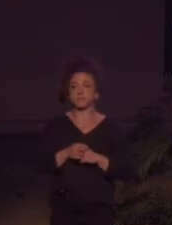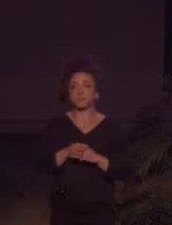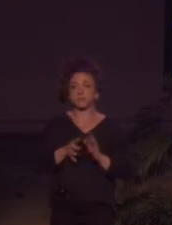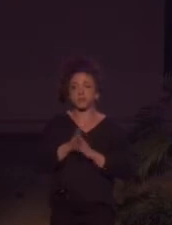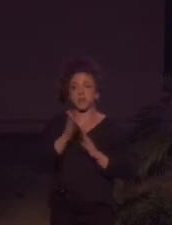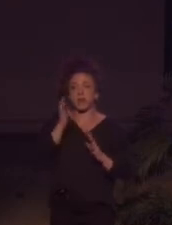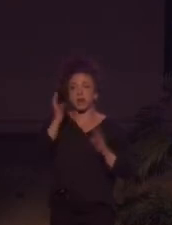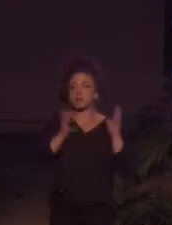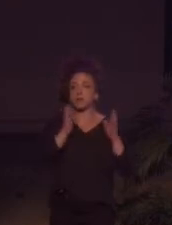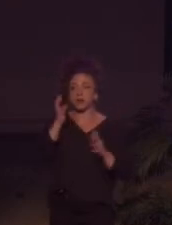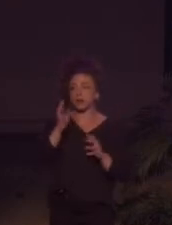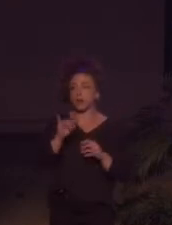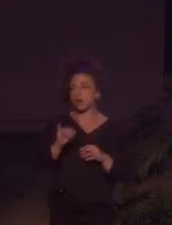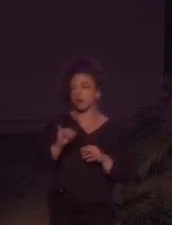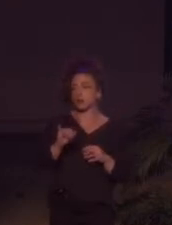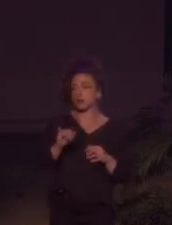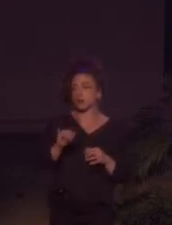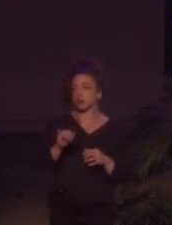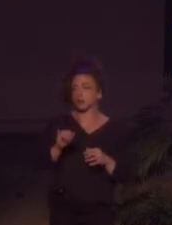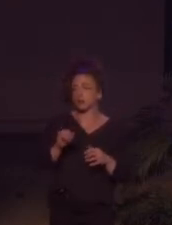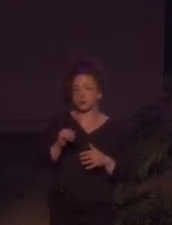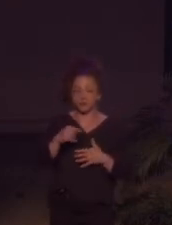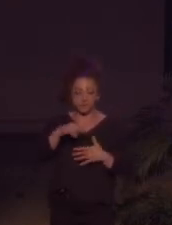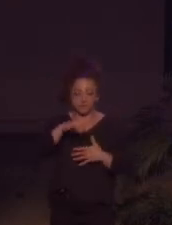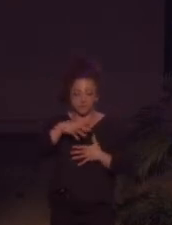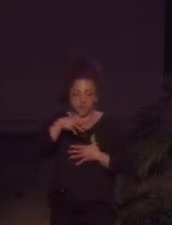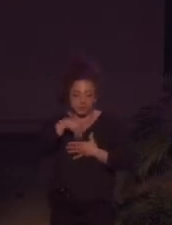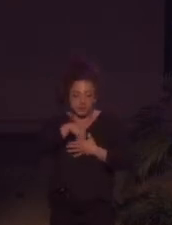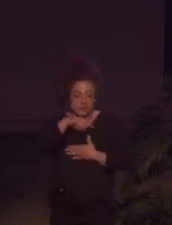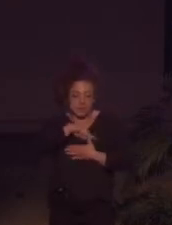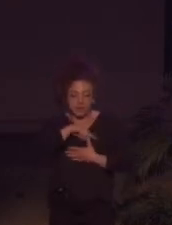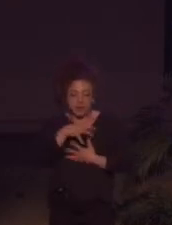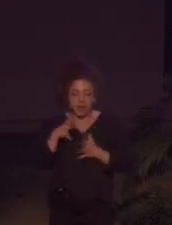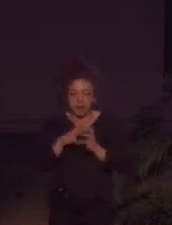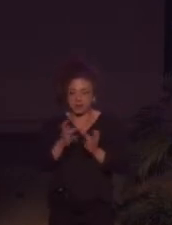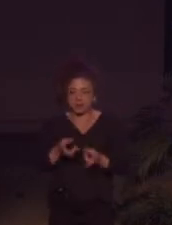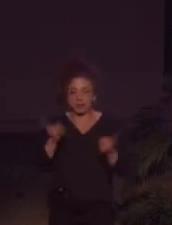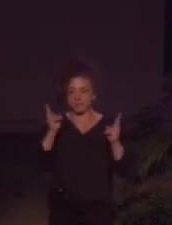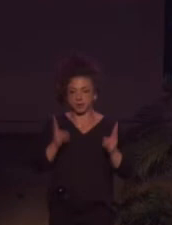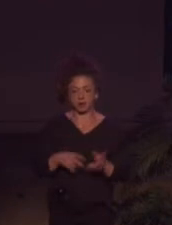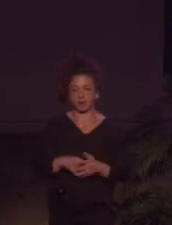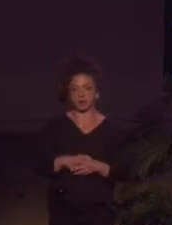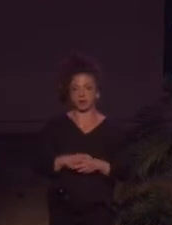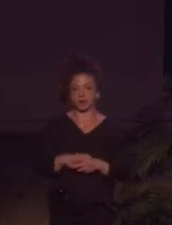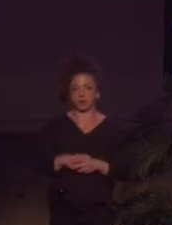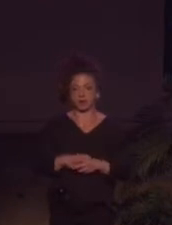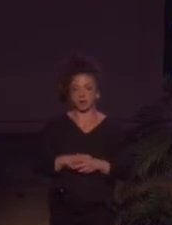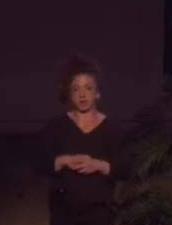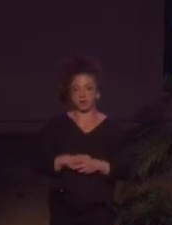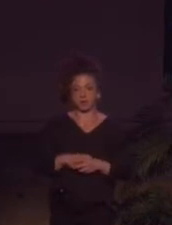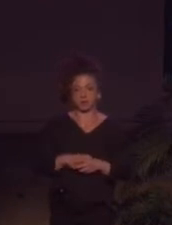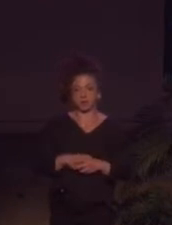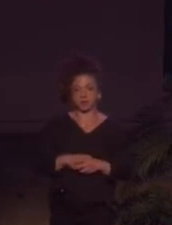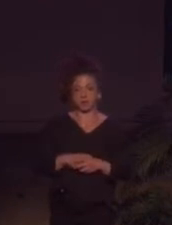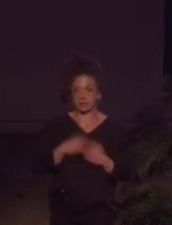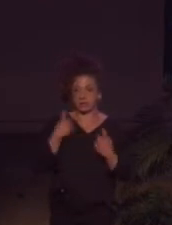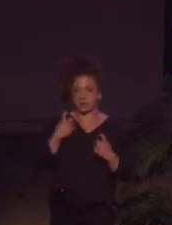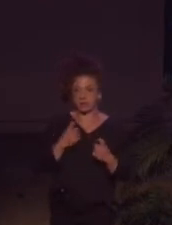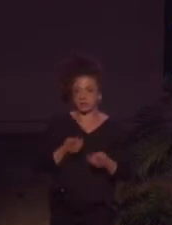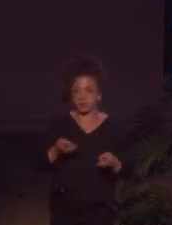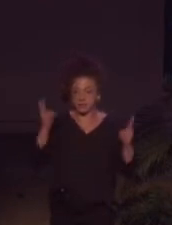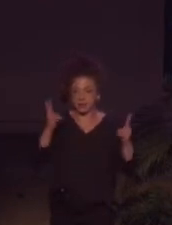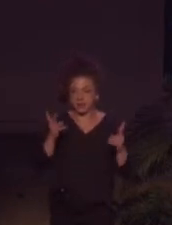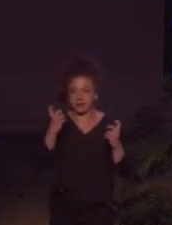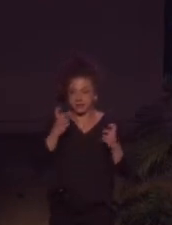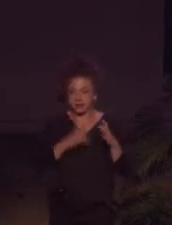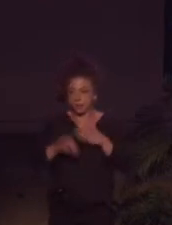tienen un propio movimiento entre sí mismos de liberación, y hay miles de formas en que oponen resistencia e intentan liberarse de esa